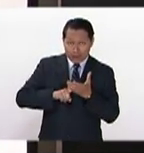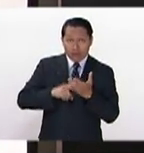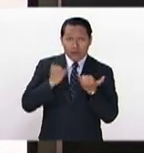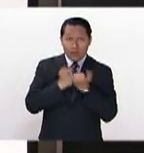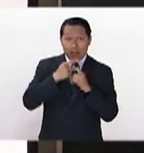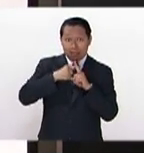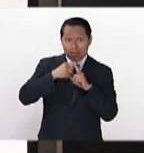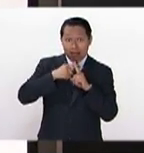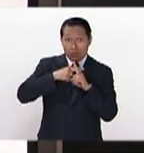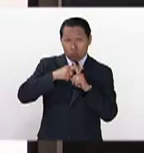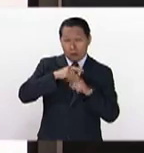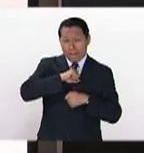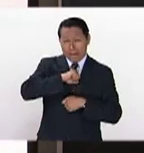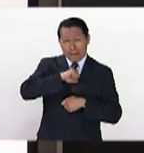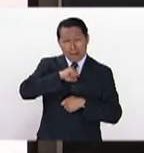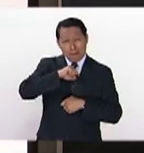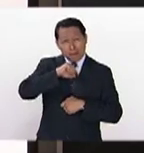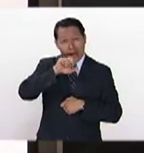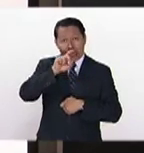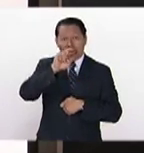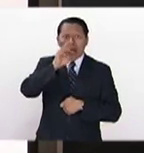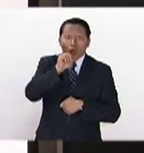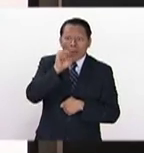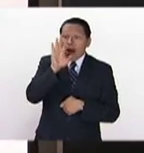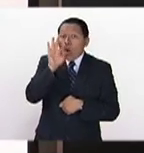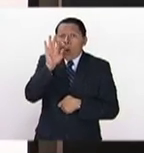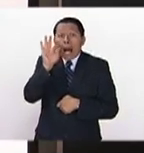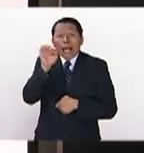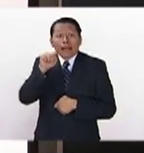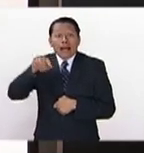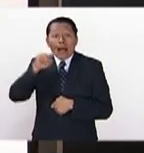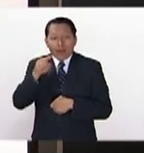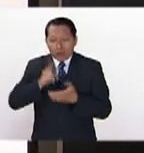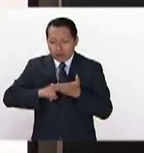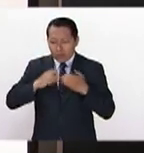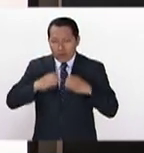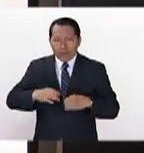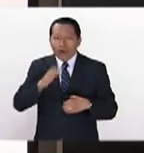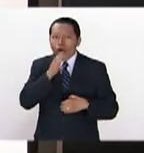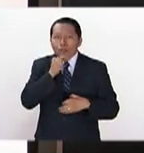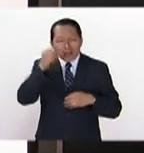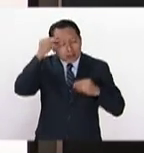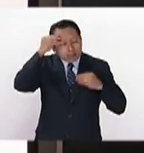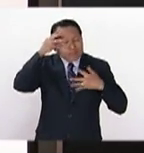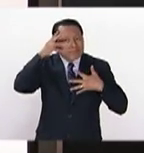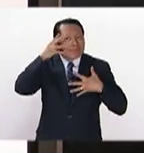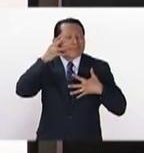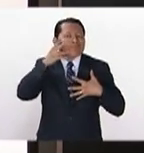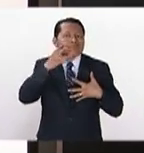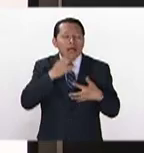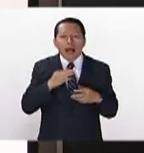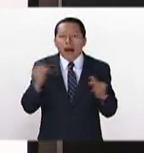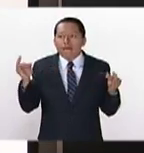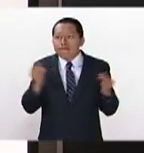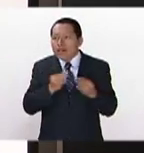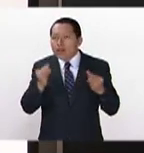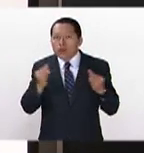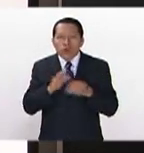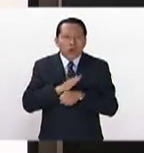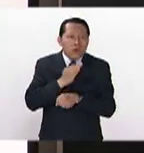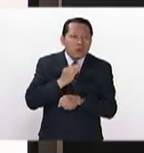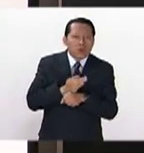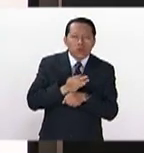rápido, arriba de 39, 40 grados, nuestro cuerpo no alcanza a sudar, a enfriarse, a